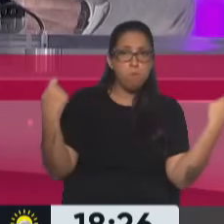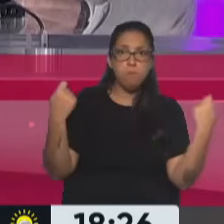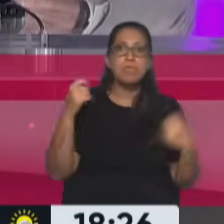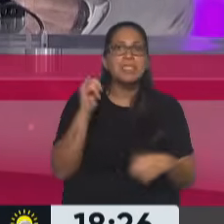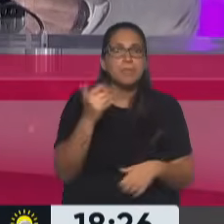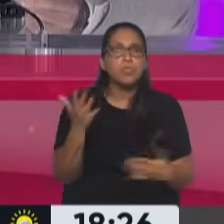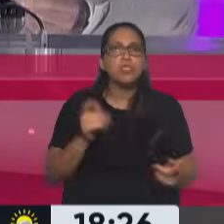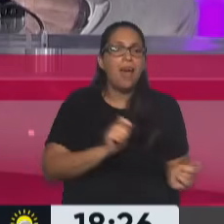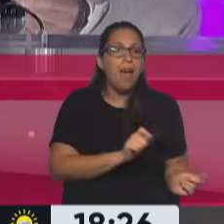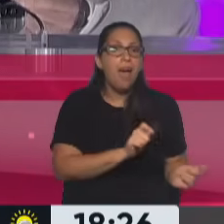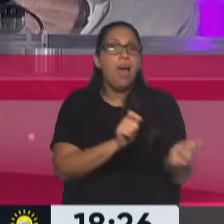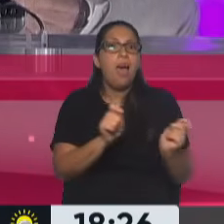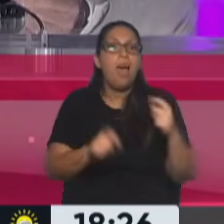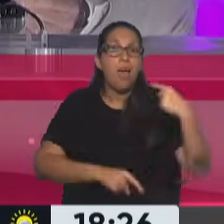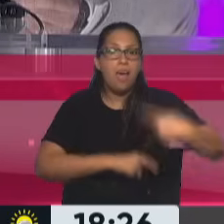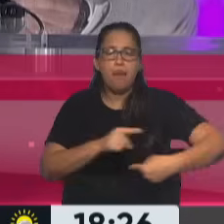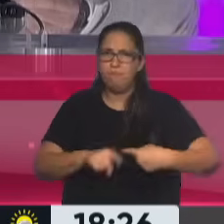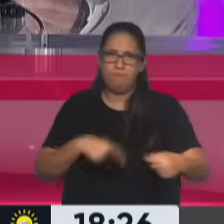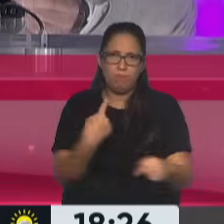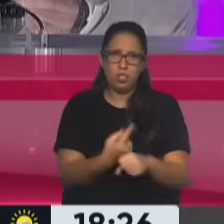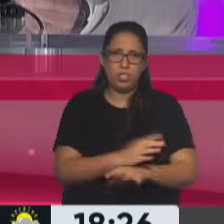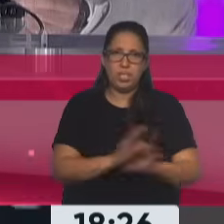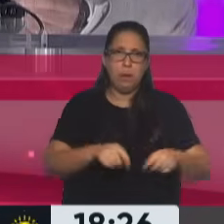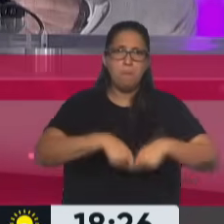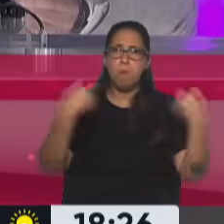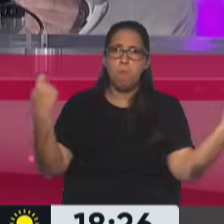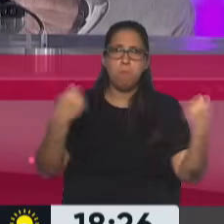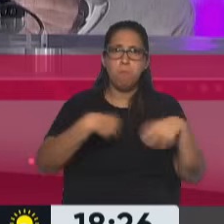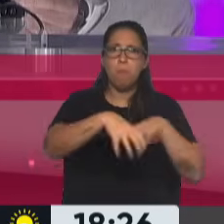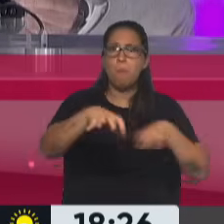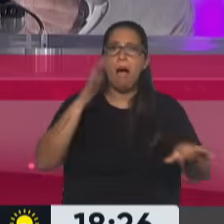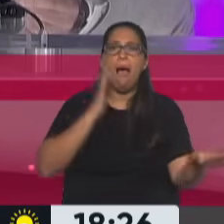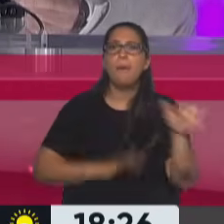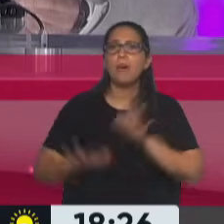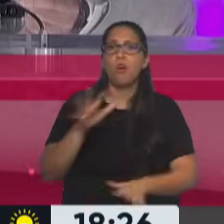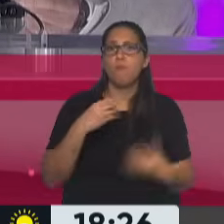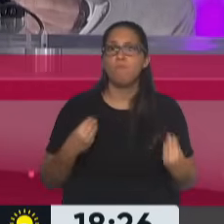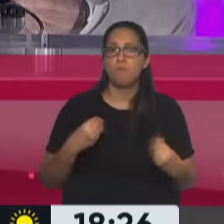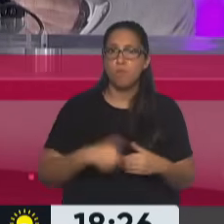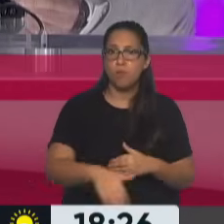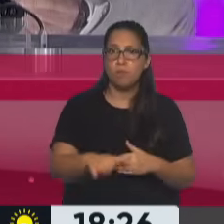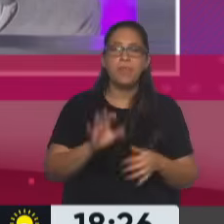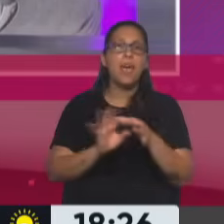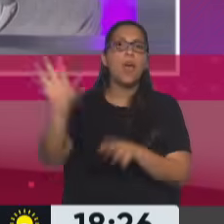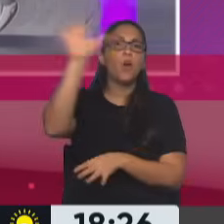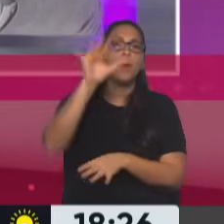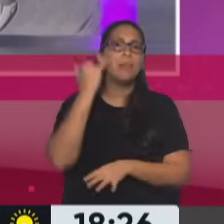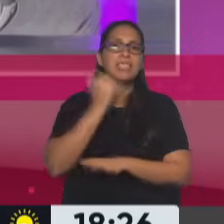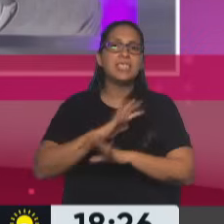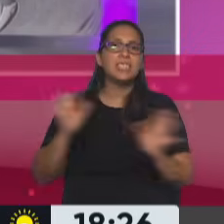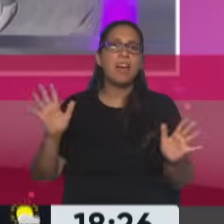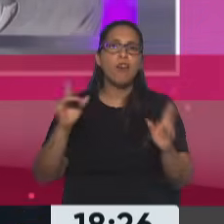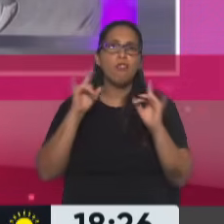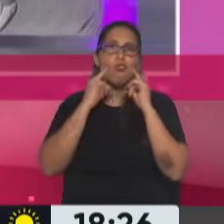transición está terminada. El tema es el reacomodamiento dentro de los bloques. Y los europeos se acostumbraron a estar